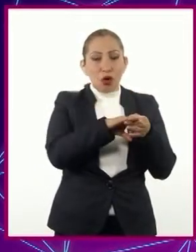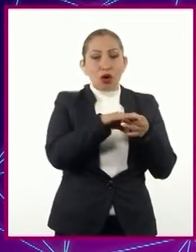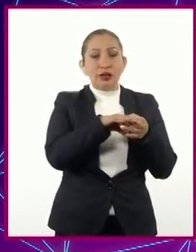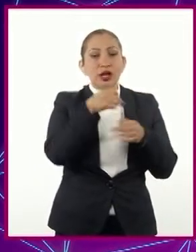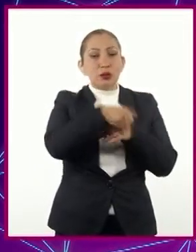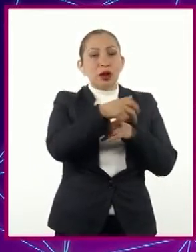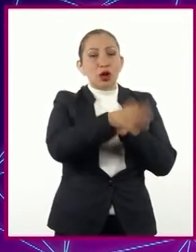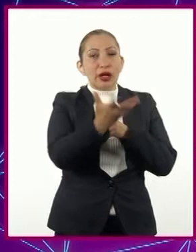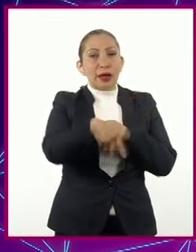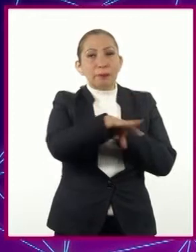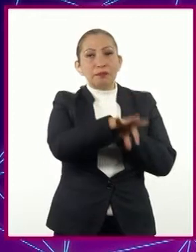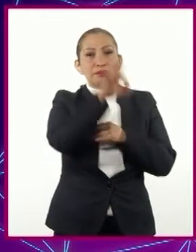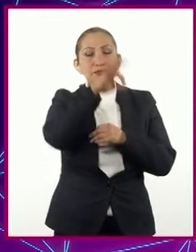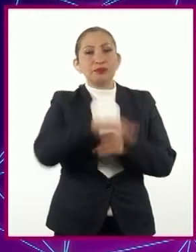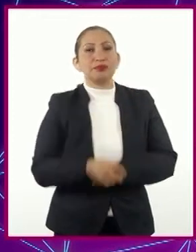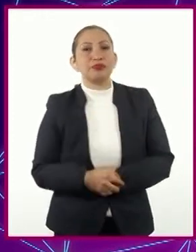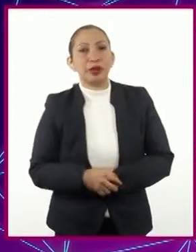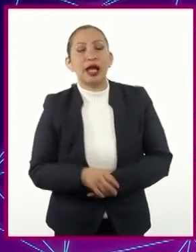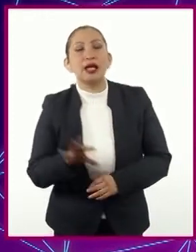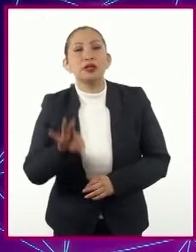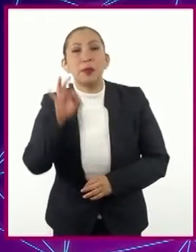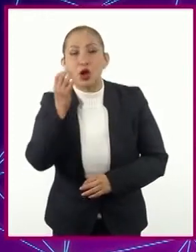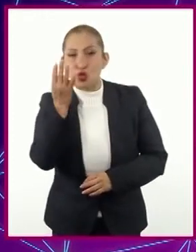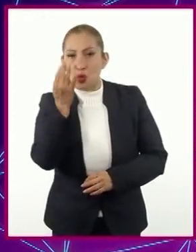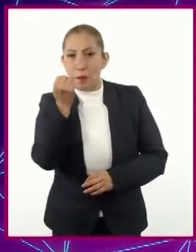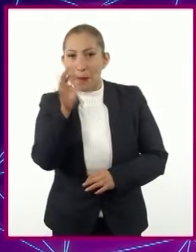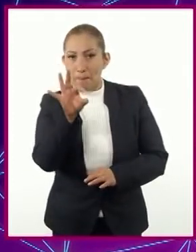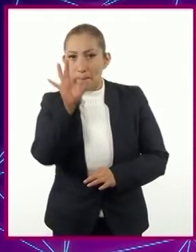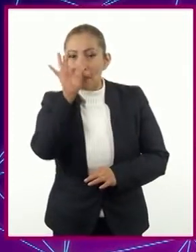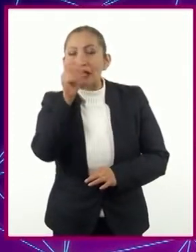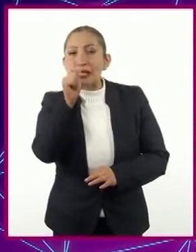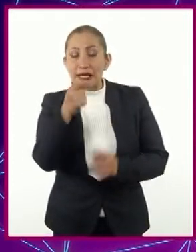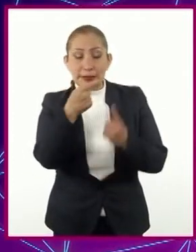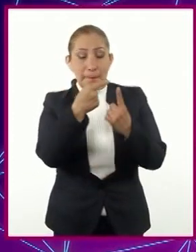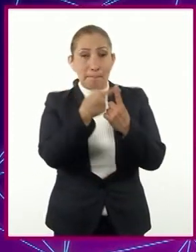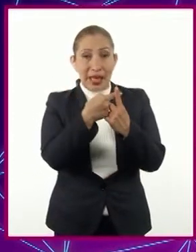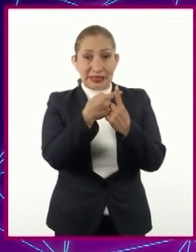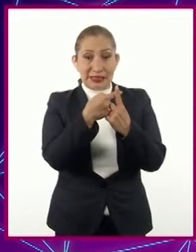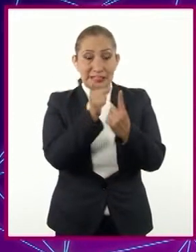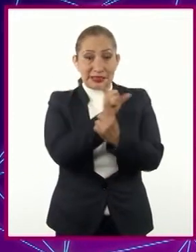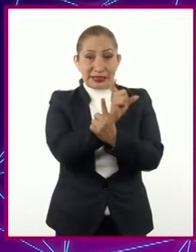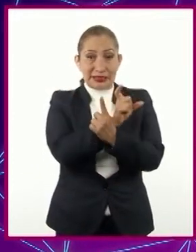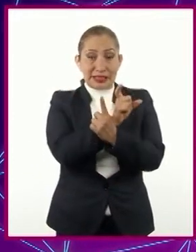buscado. Elegimos el 9, que sumado a